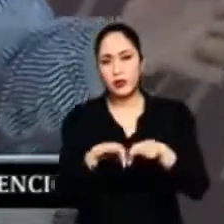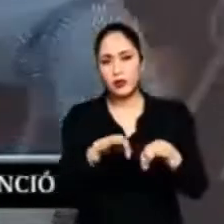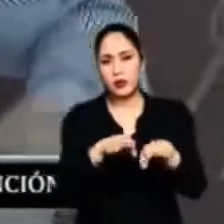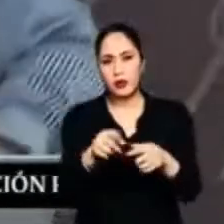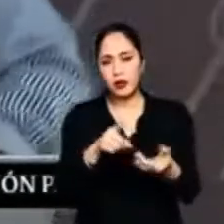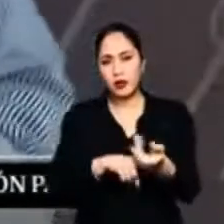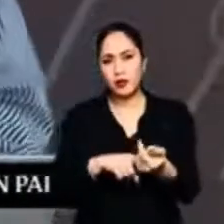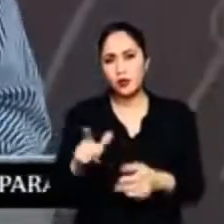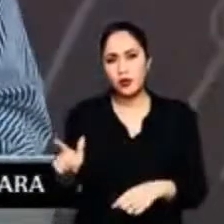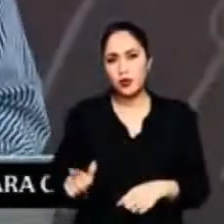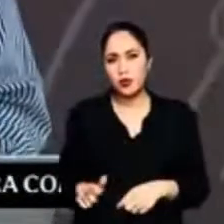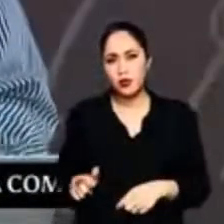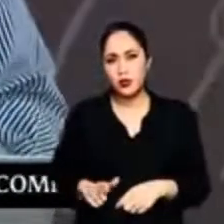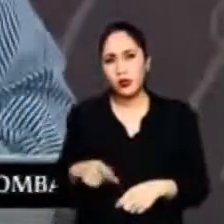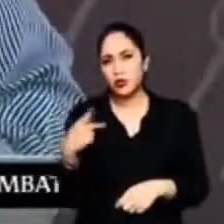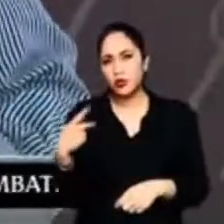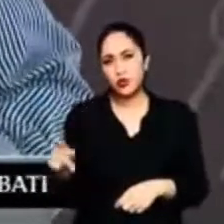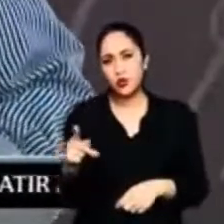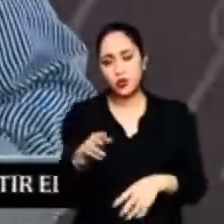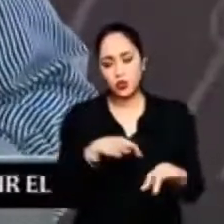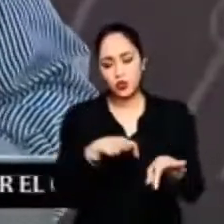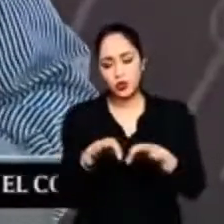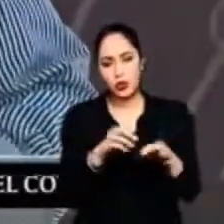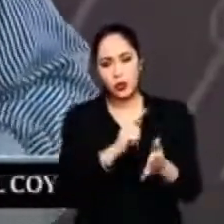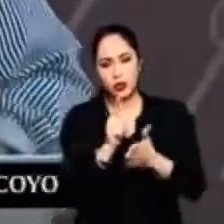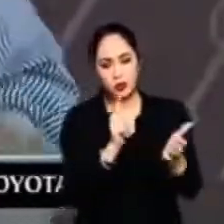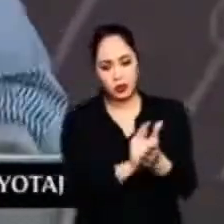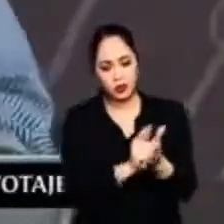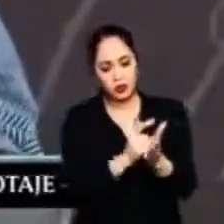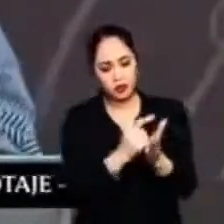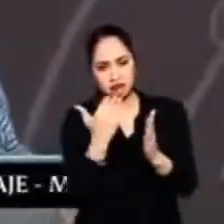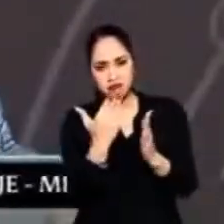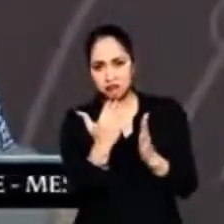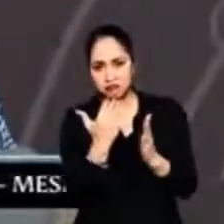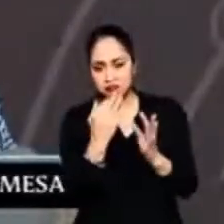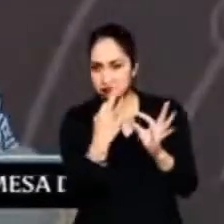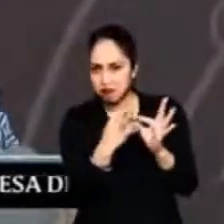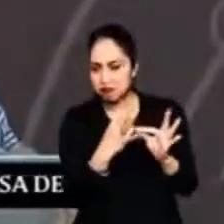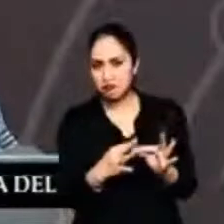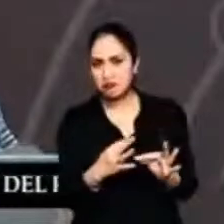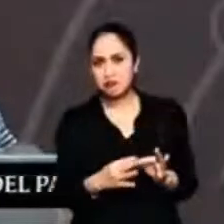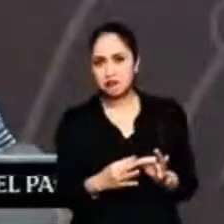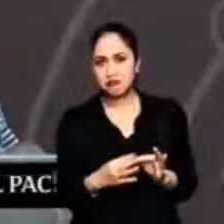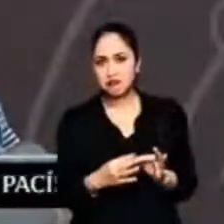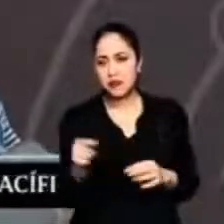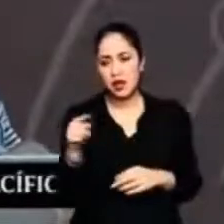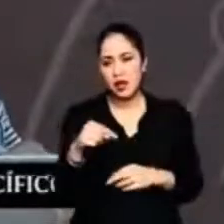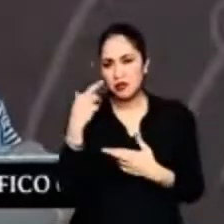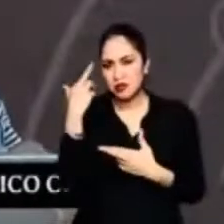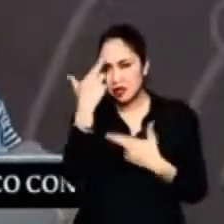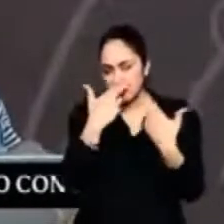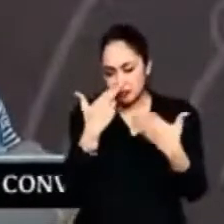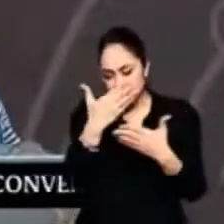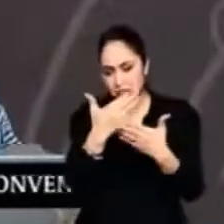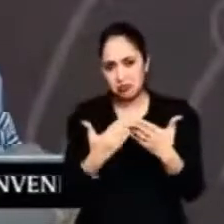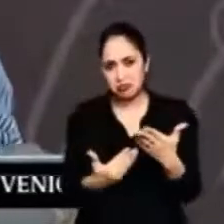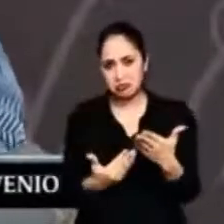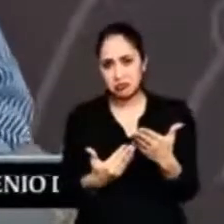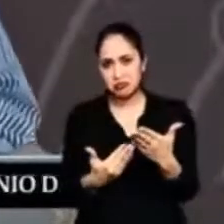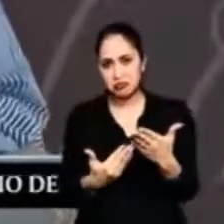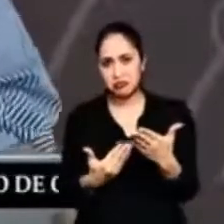que hicieron una tarea y una función y que la revisaron y que la... Ya se los he comentado a ustedes, al rato viene el tema